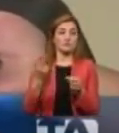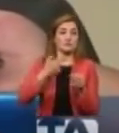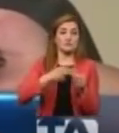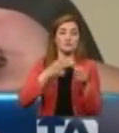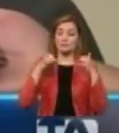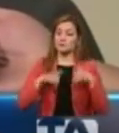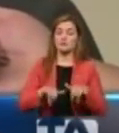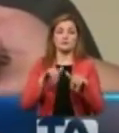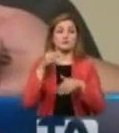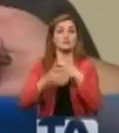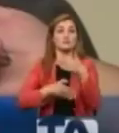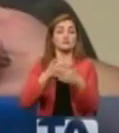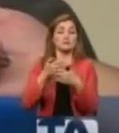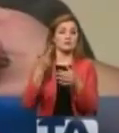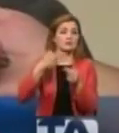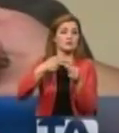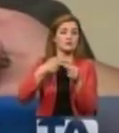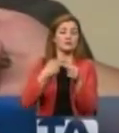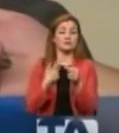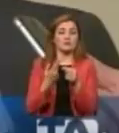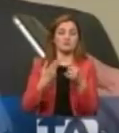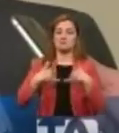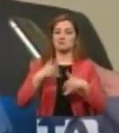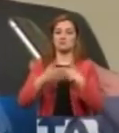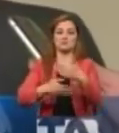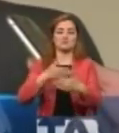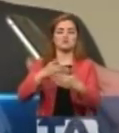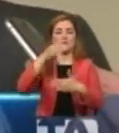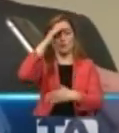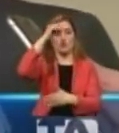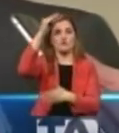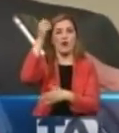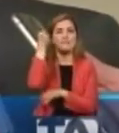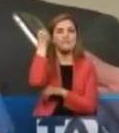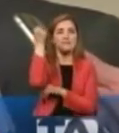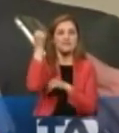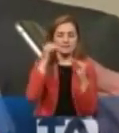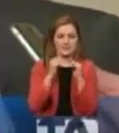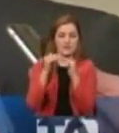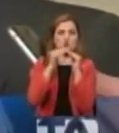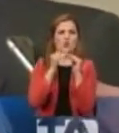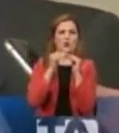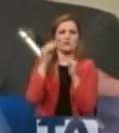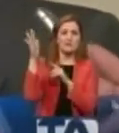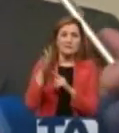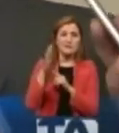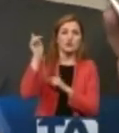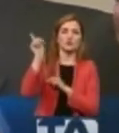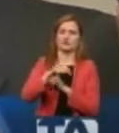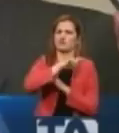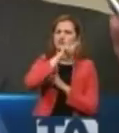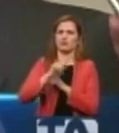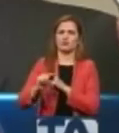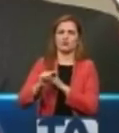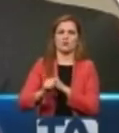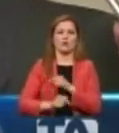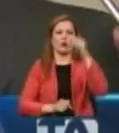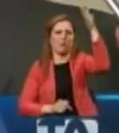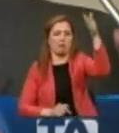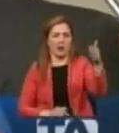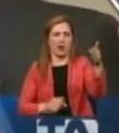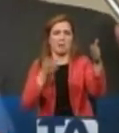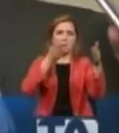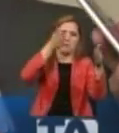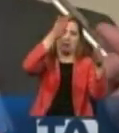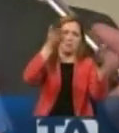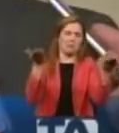van a continuar en el proceso de postulación para aspirantes a policías. El derecho a la igualdad y no discriminación por cuanto por efectos de la estatura los